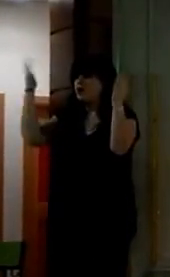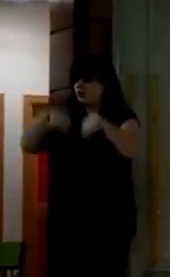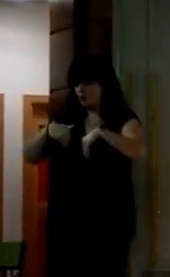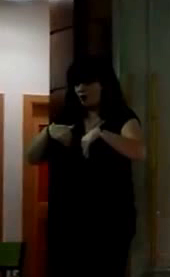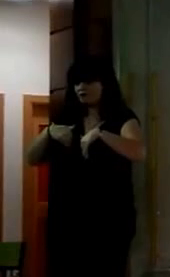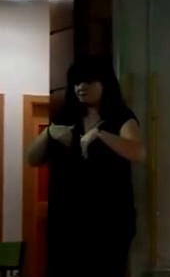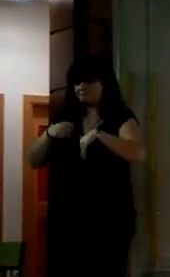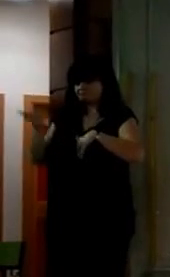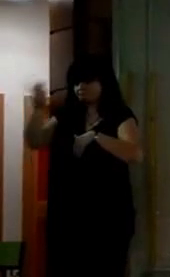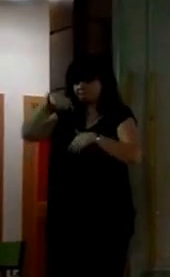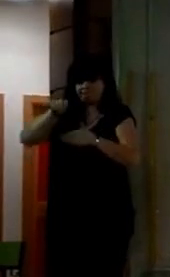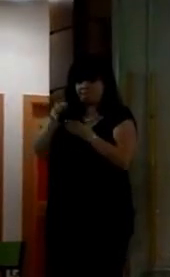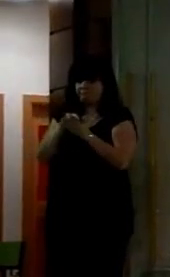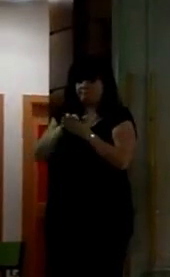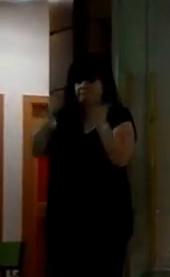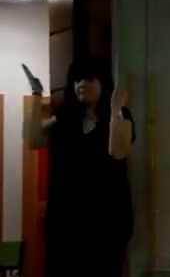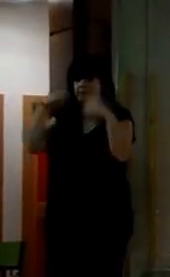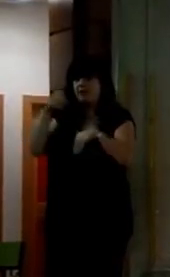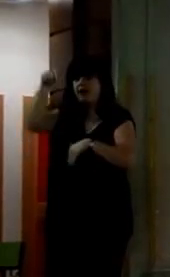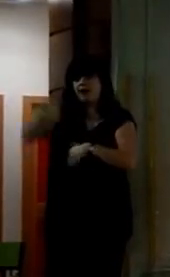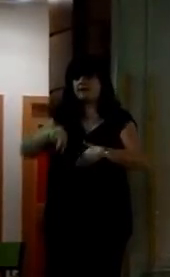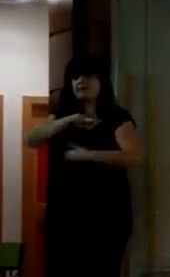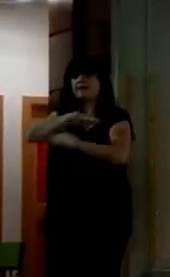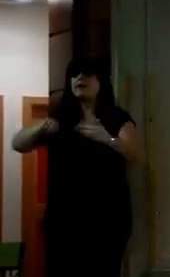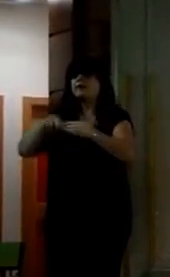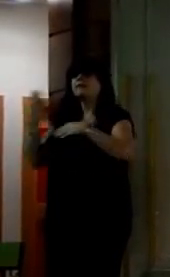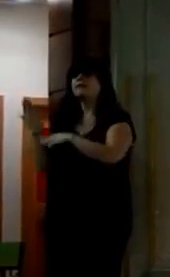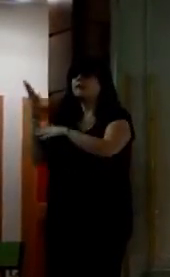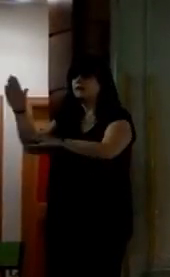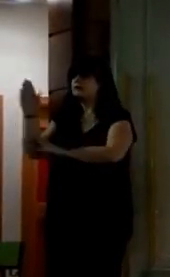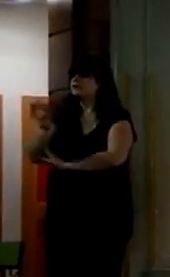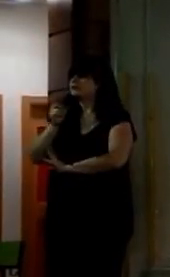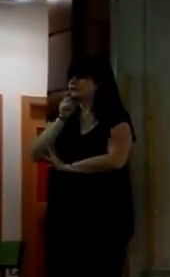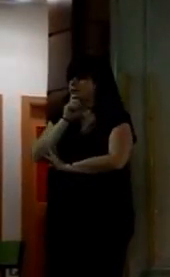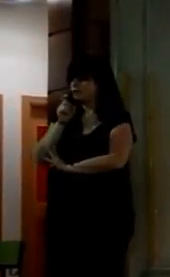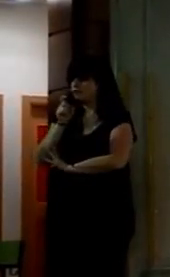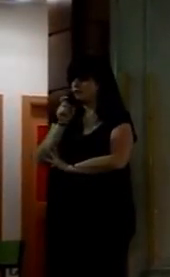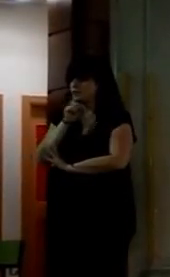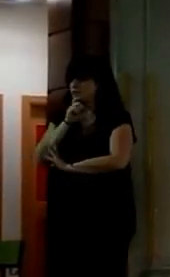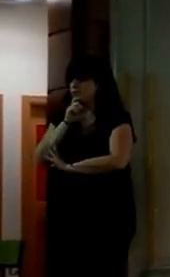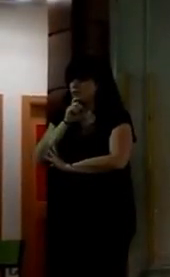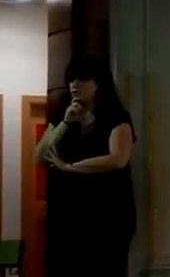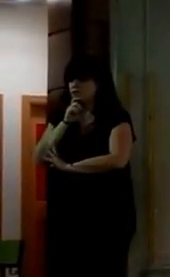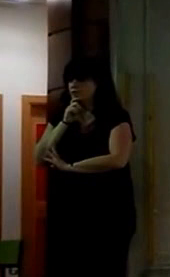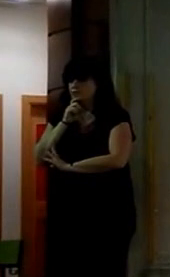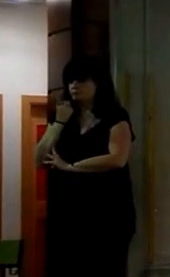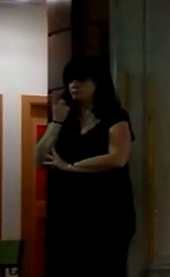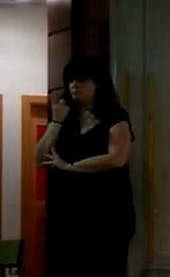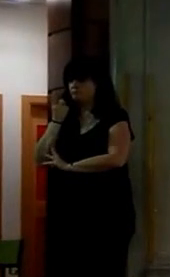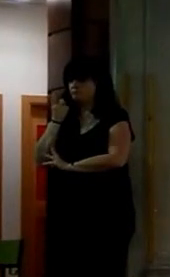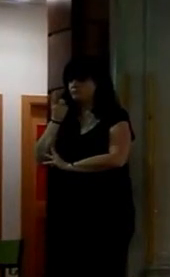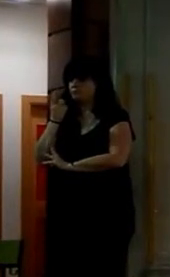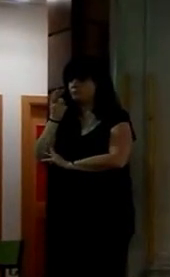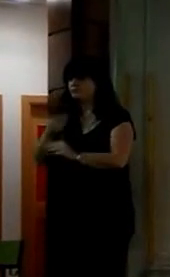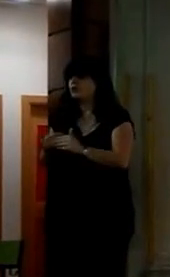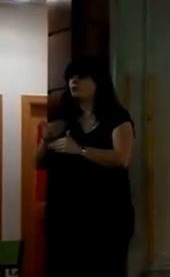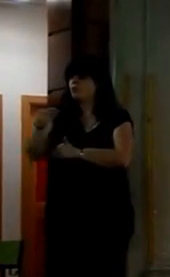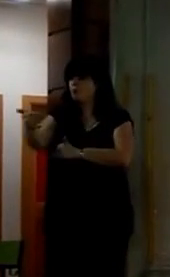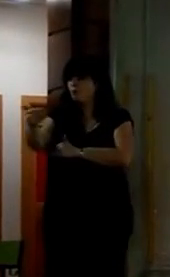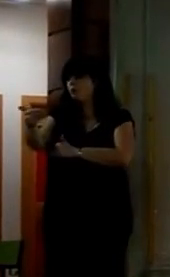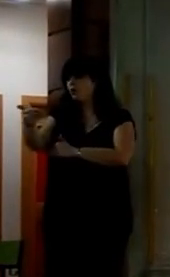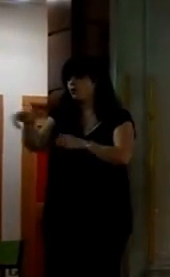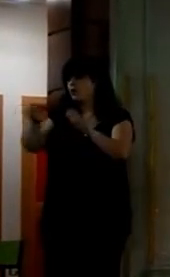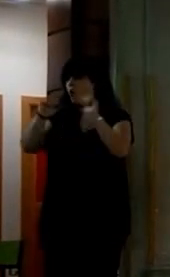ninguna dúbida, ningún de vos, que vai estar perfectamente no próximo